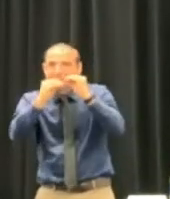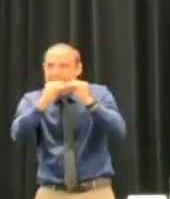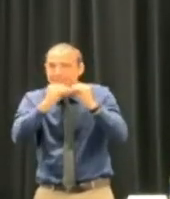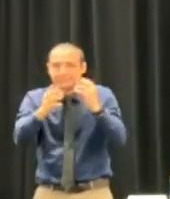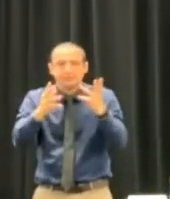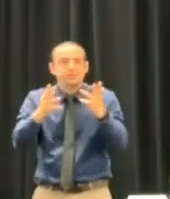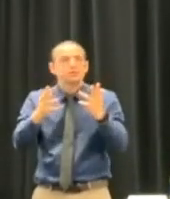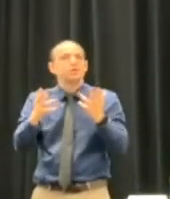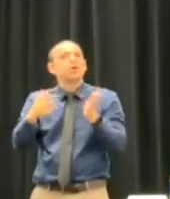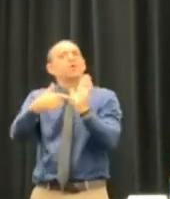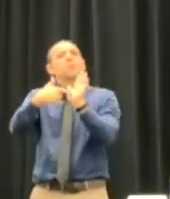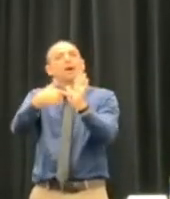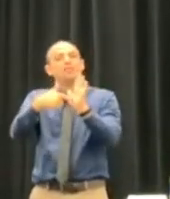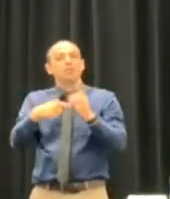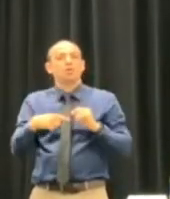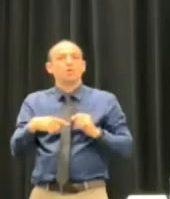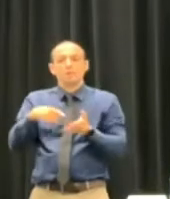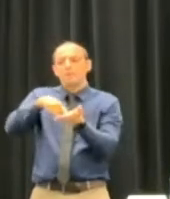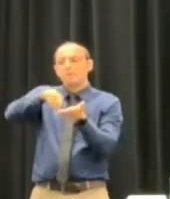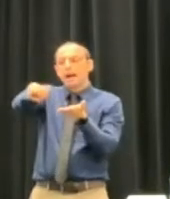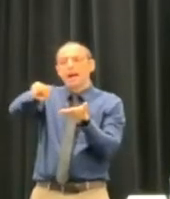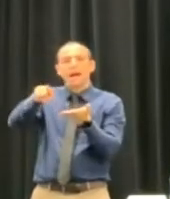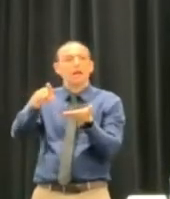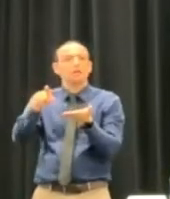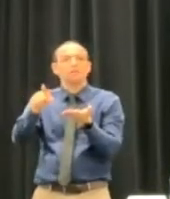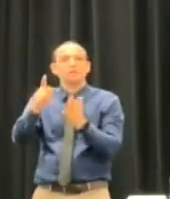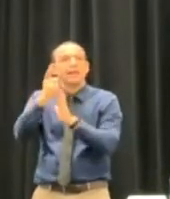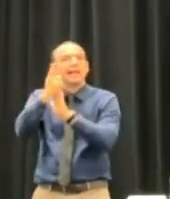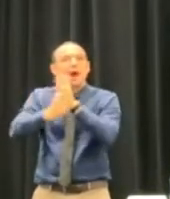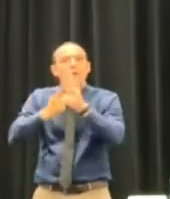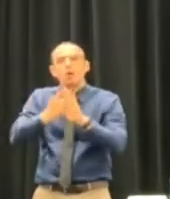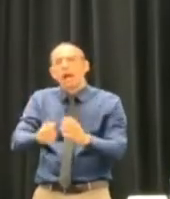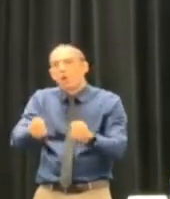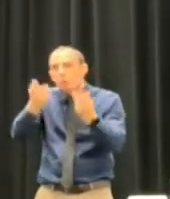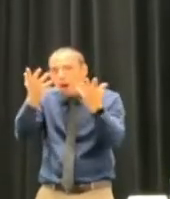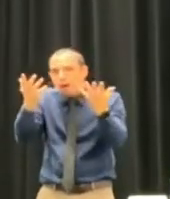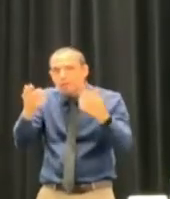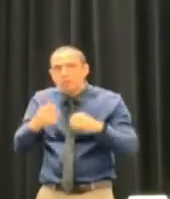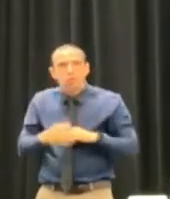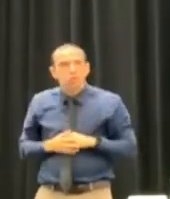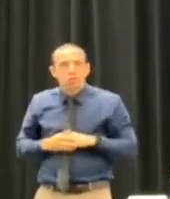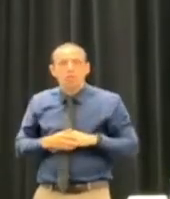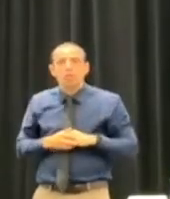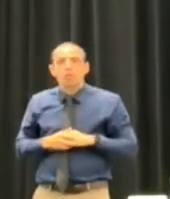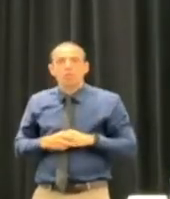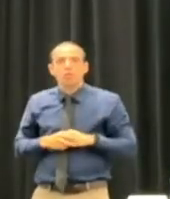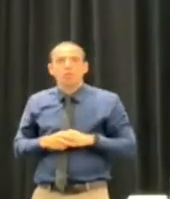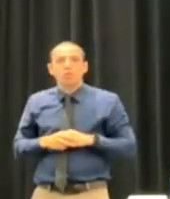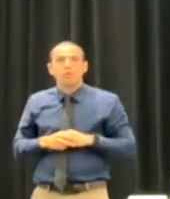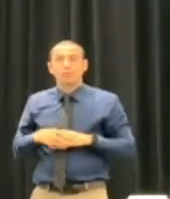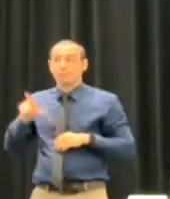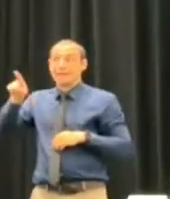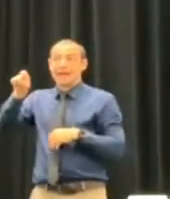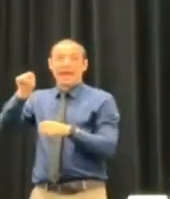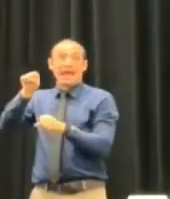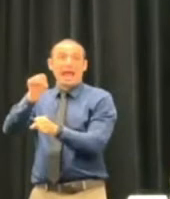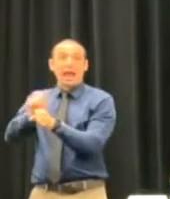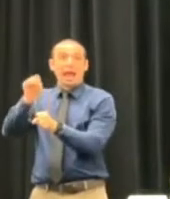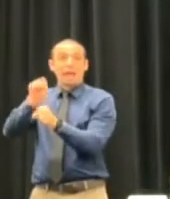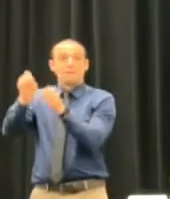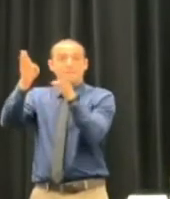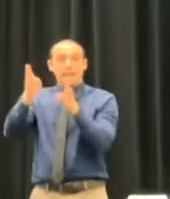hablado sobre el salario mínimo la orden ejecutiva para verdad el dinero de los trabajadores de la construcción